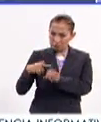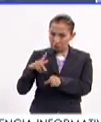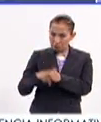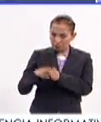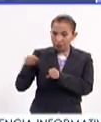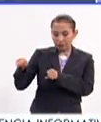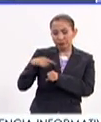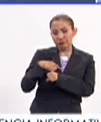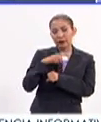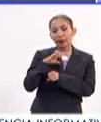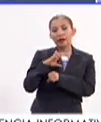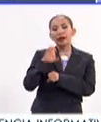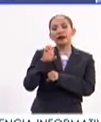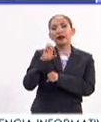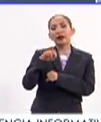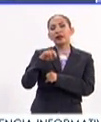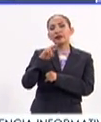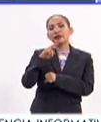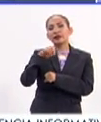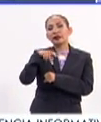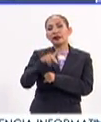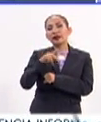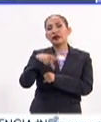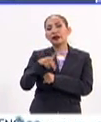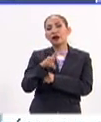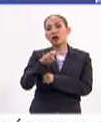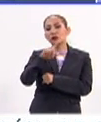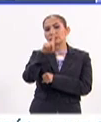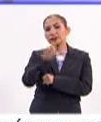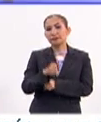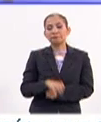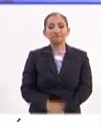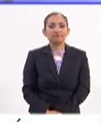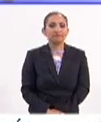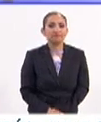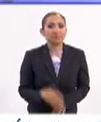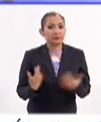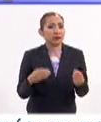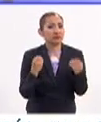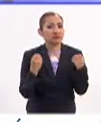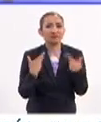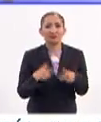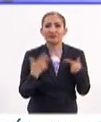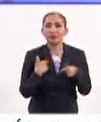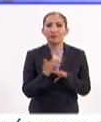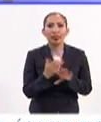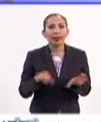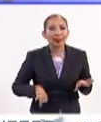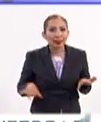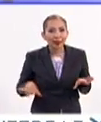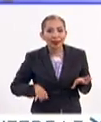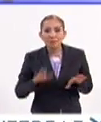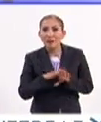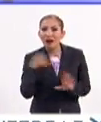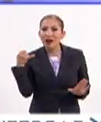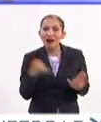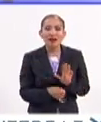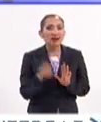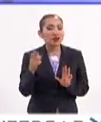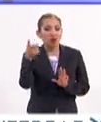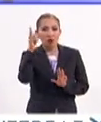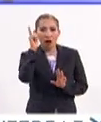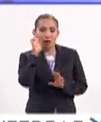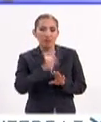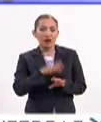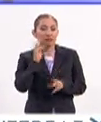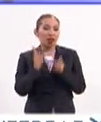personales, que fue Enrique Krause. Qué maravilla. Doctor, bueno, yo creo que ya muchas personas están muy interesadas en profundizar más. Claro. Ojalá